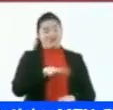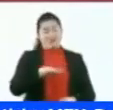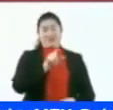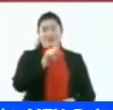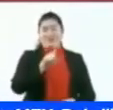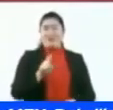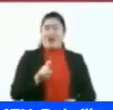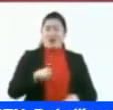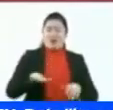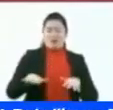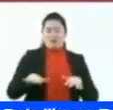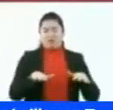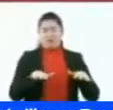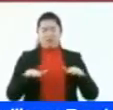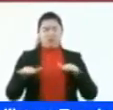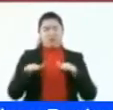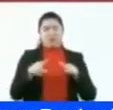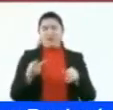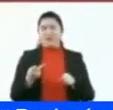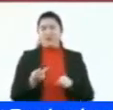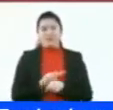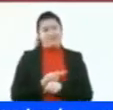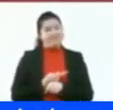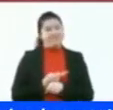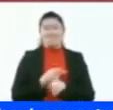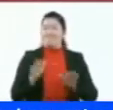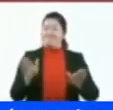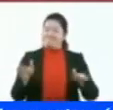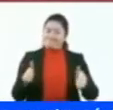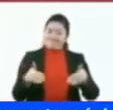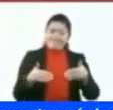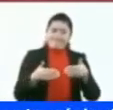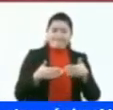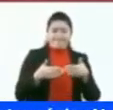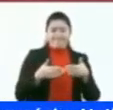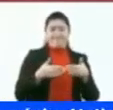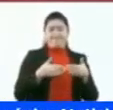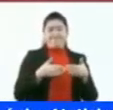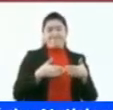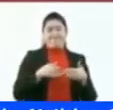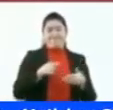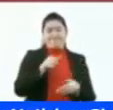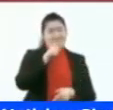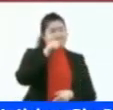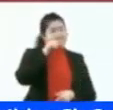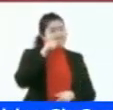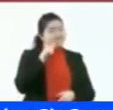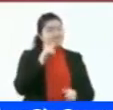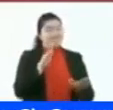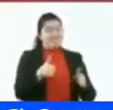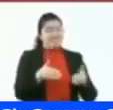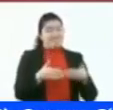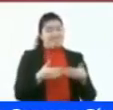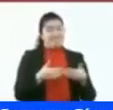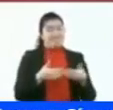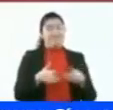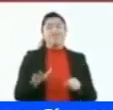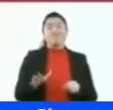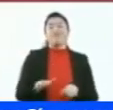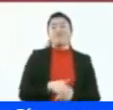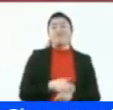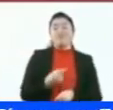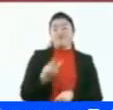zona, hubiera tenido que cerrar el aeropuerto internacional de la Ciudad de México, el aeropuerto Benito Juárez, porque no podían operar